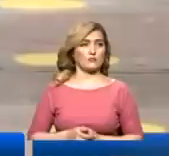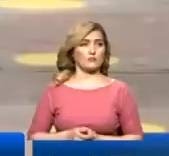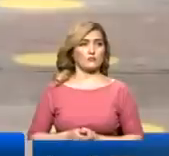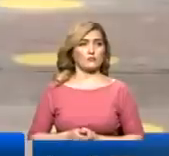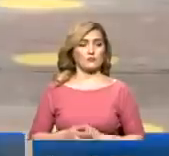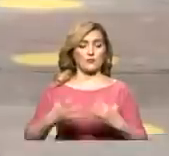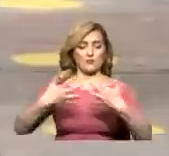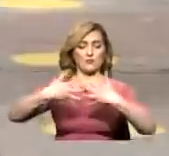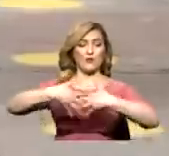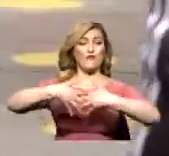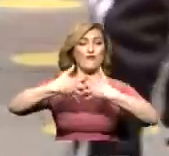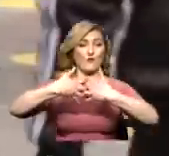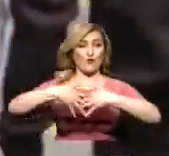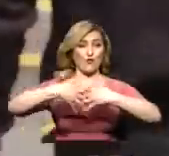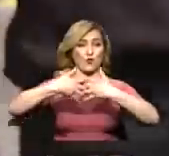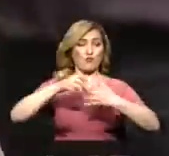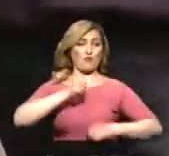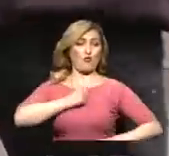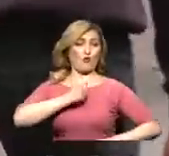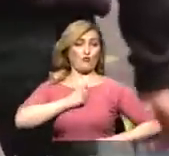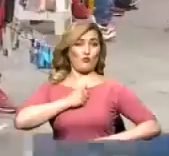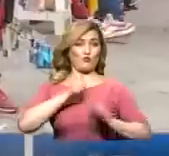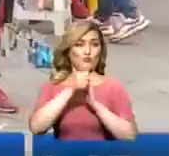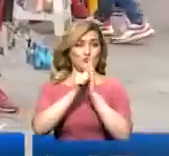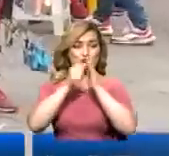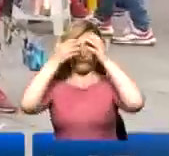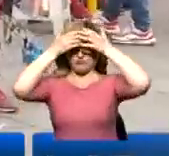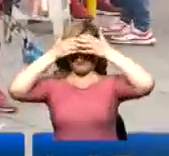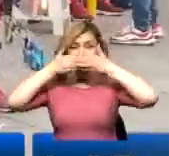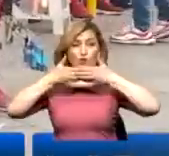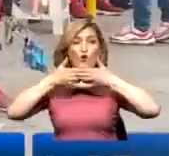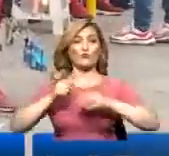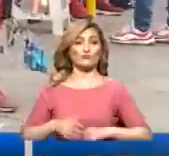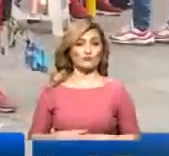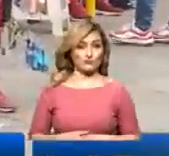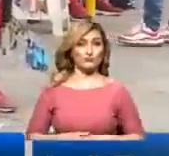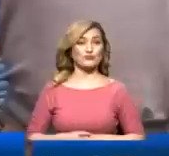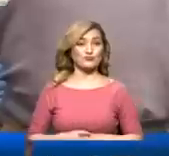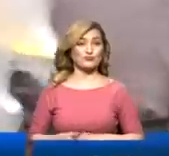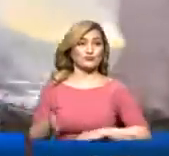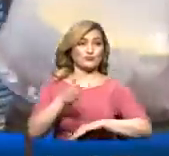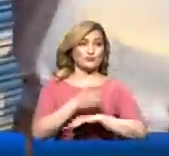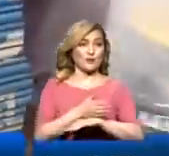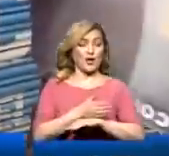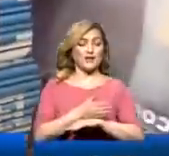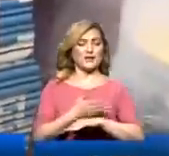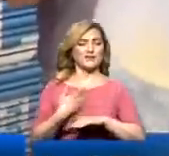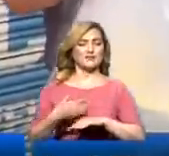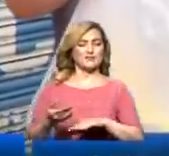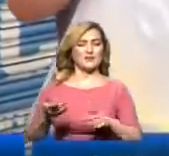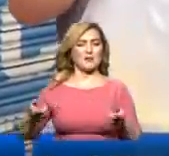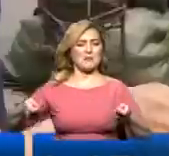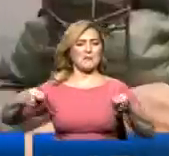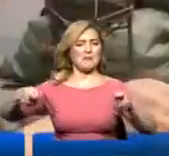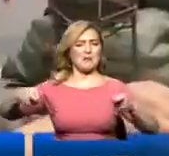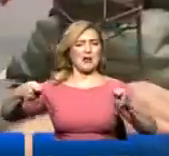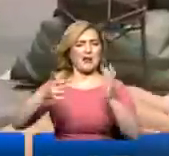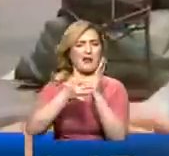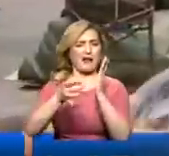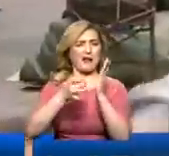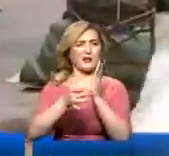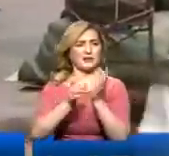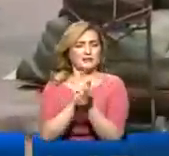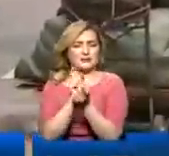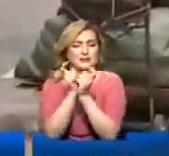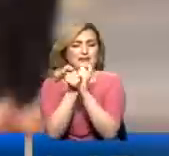a este sistema de los protectores faciales. Dejó de producir alfombras plásticas momentáneamente y adecuó su negocio